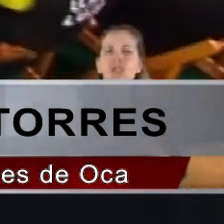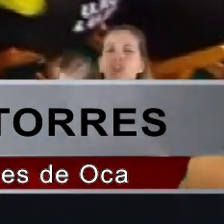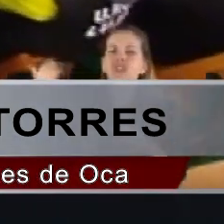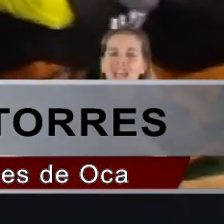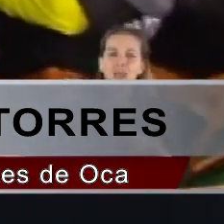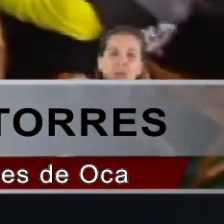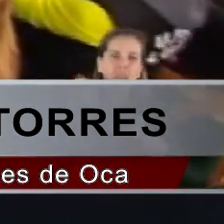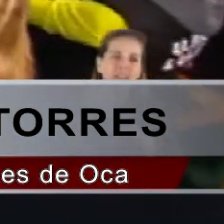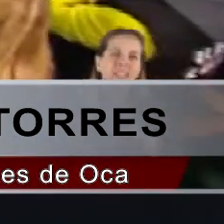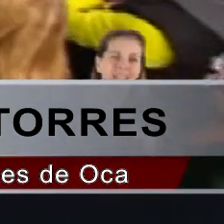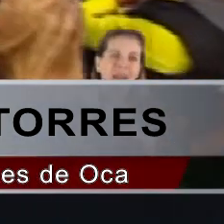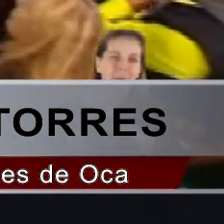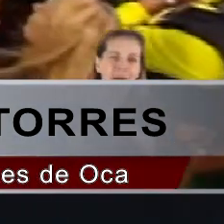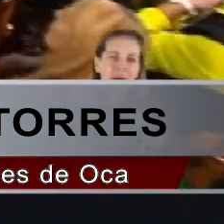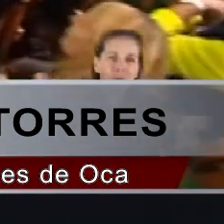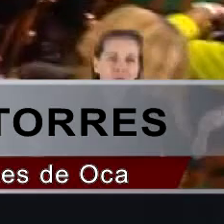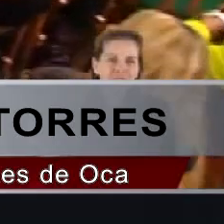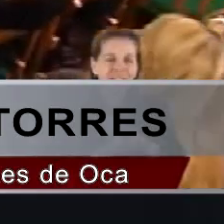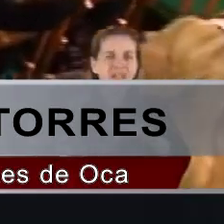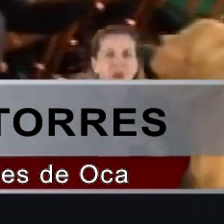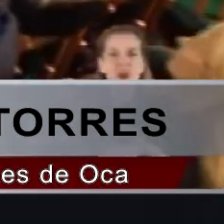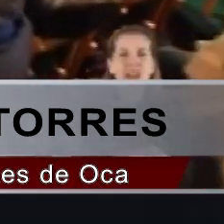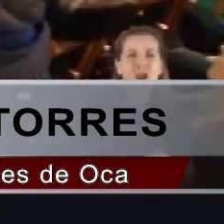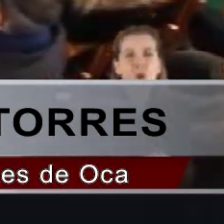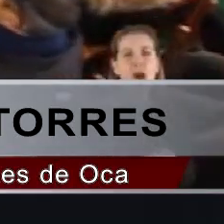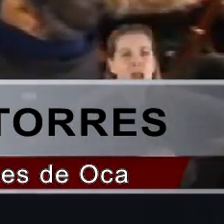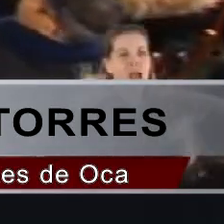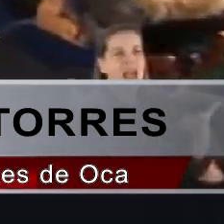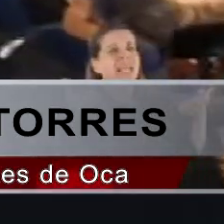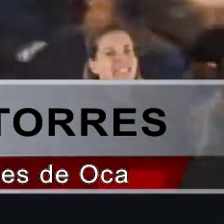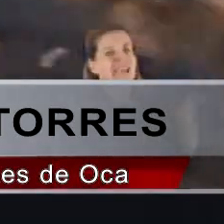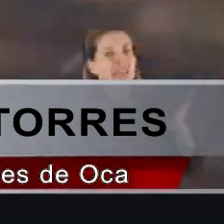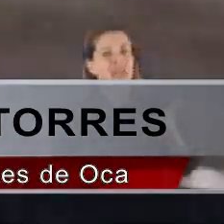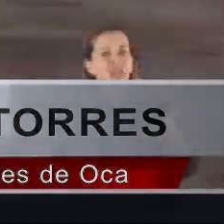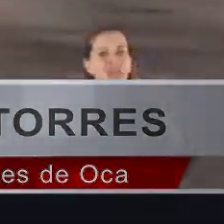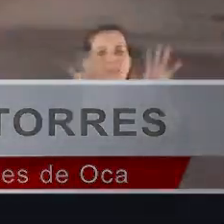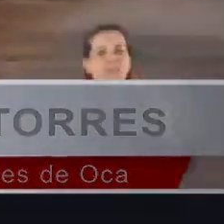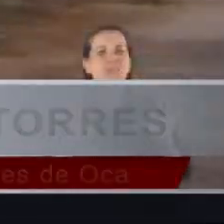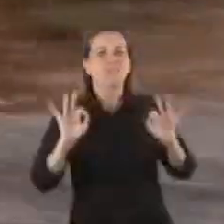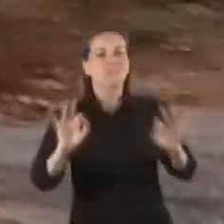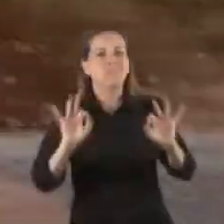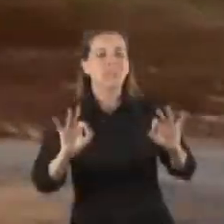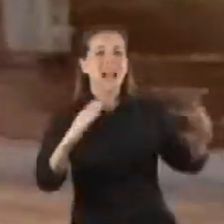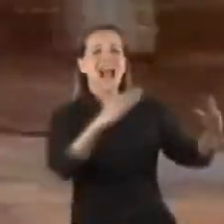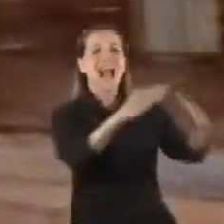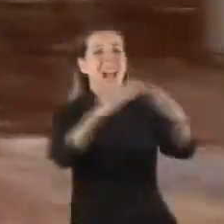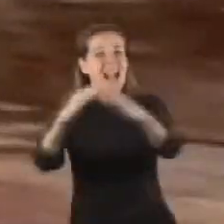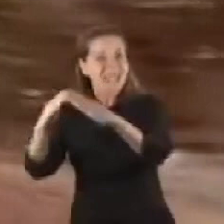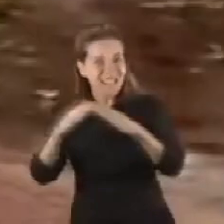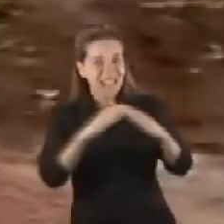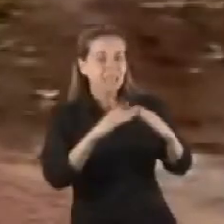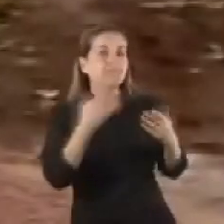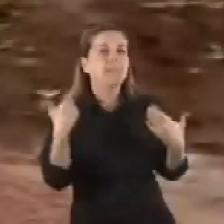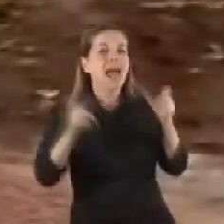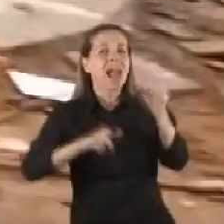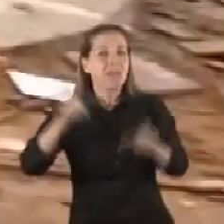desmonte, con todos los servicios que ya están listos, son las casas de las personas que viven acá. Y